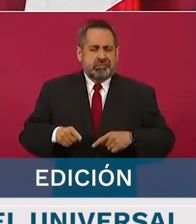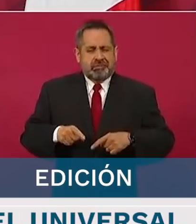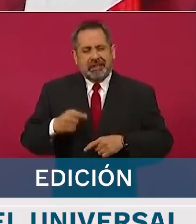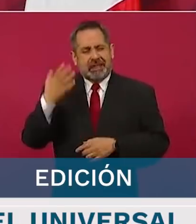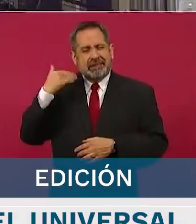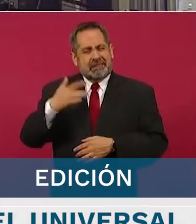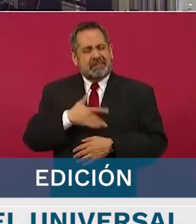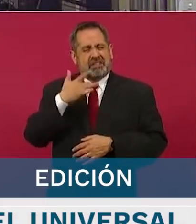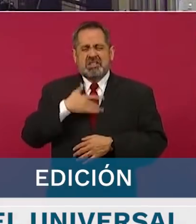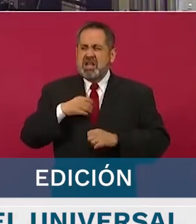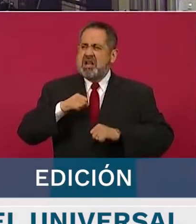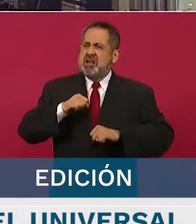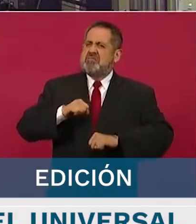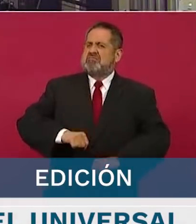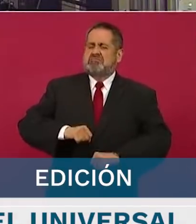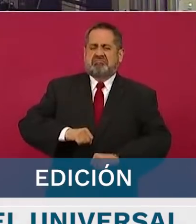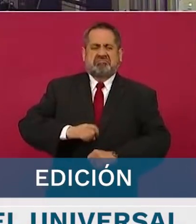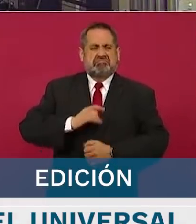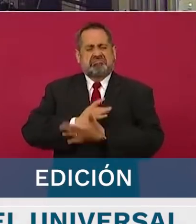absolutas